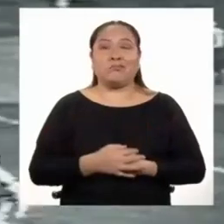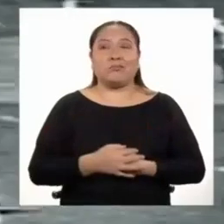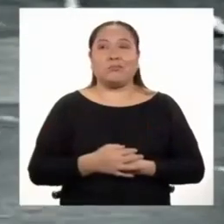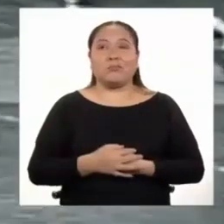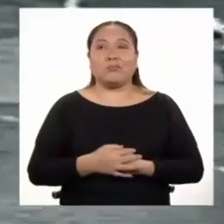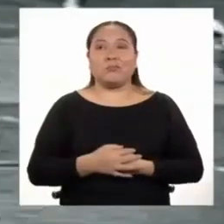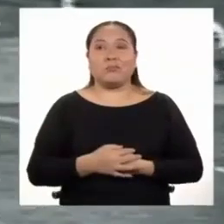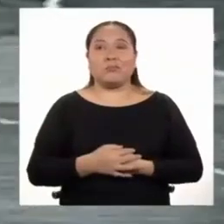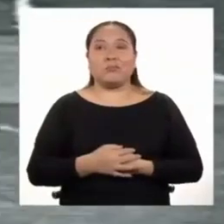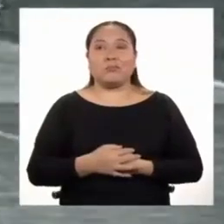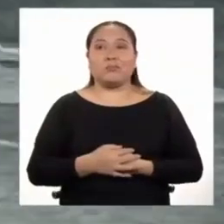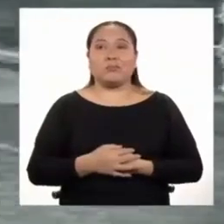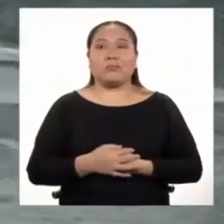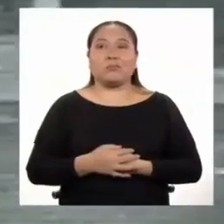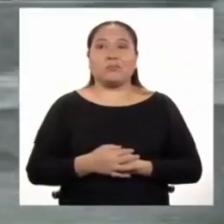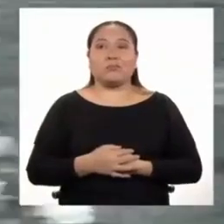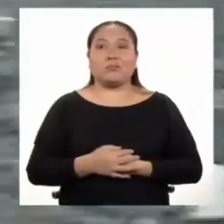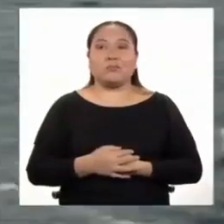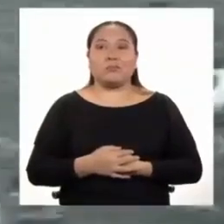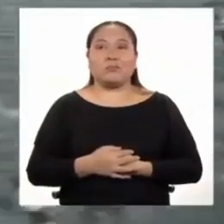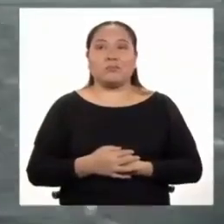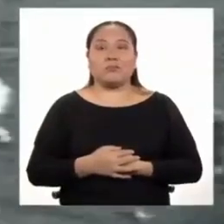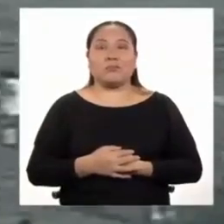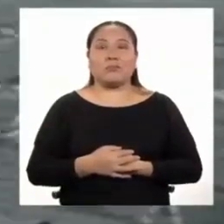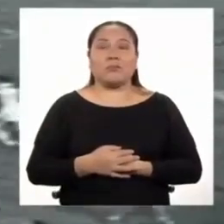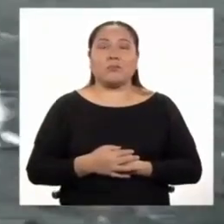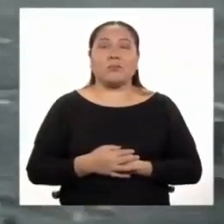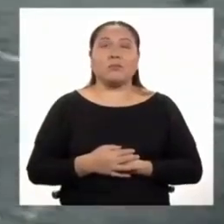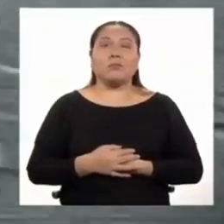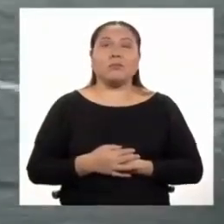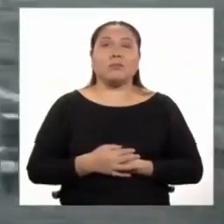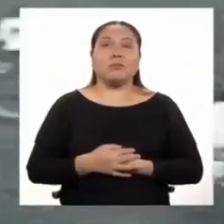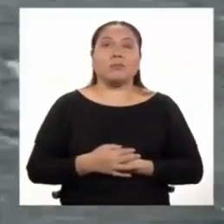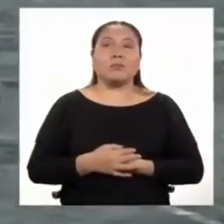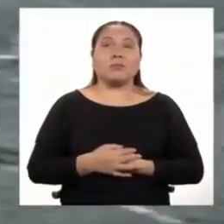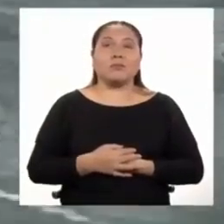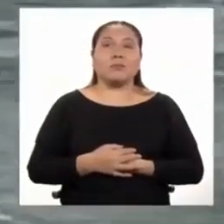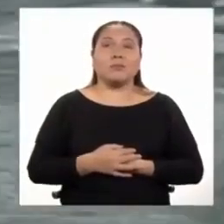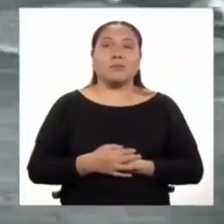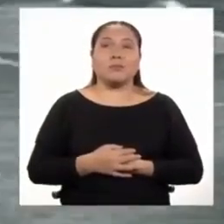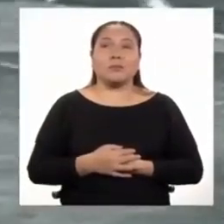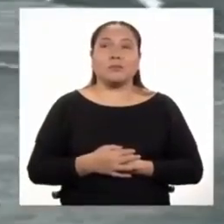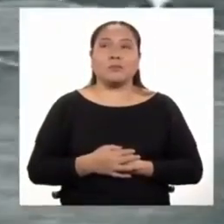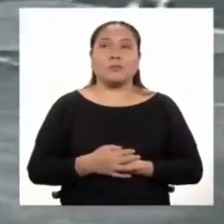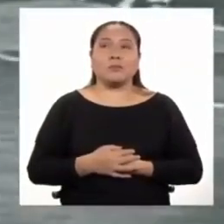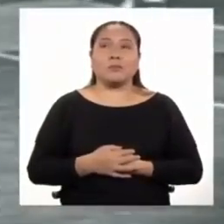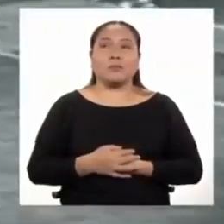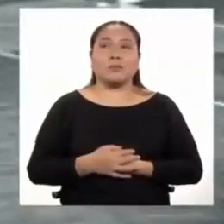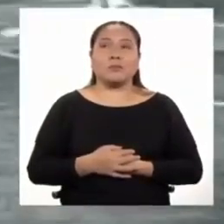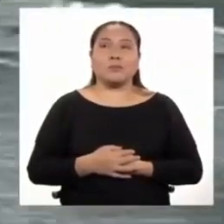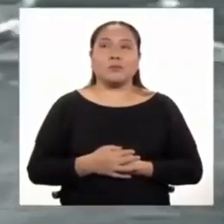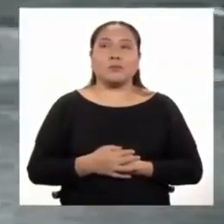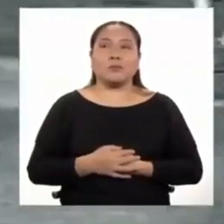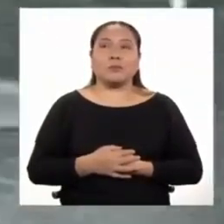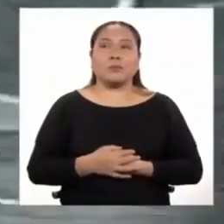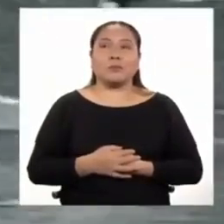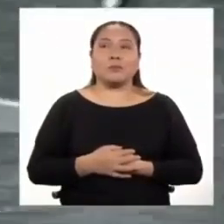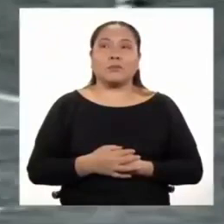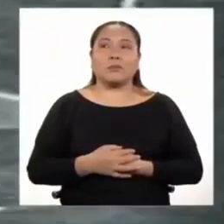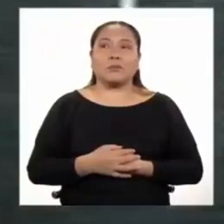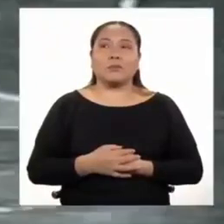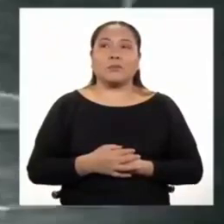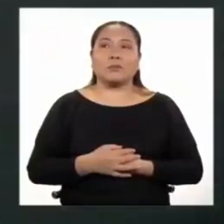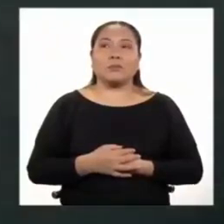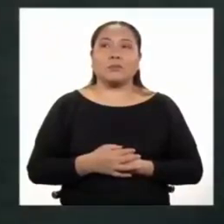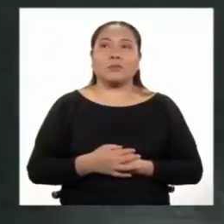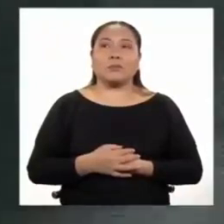Rechazo de Zárate, ellos tienen la pelota ahora buscando sobre las 18, bien colocado Percy. O tiene Cubillas, remata el marco.